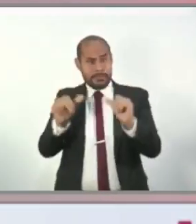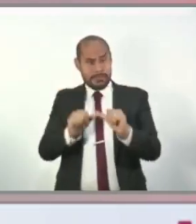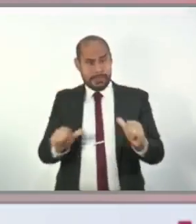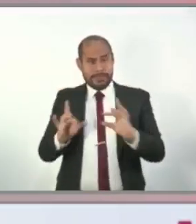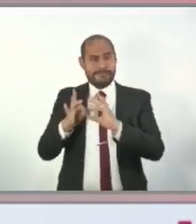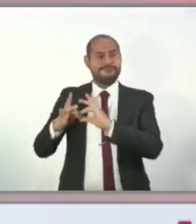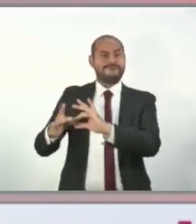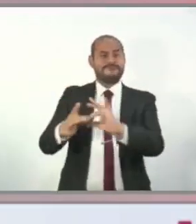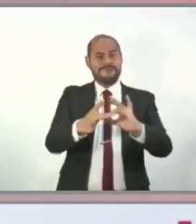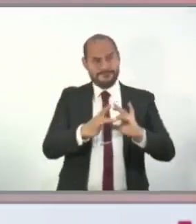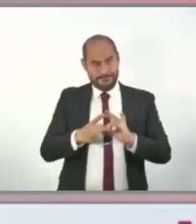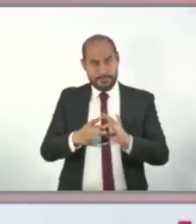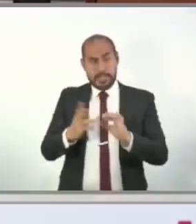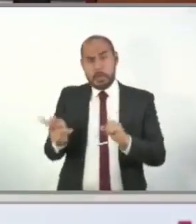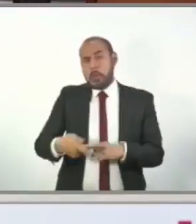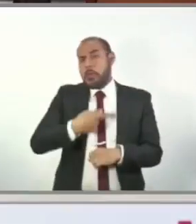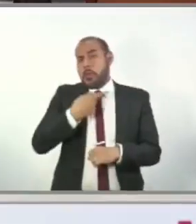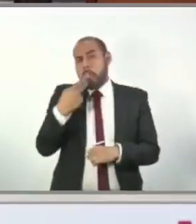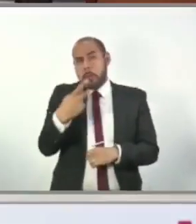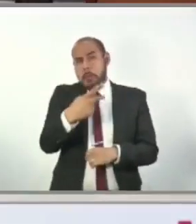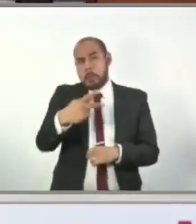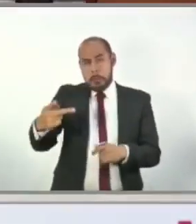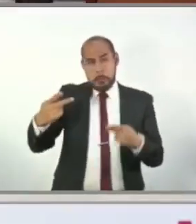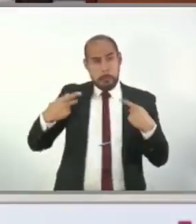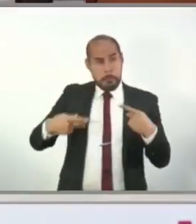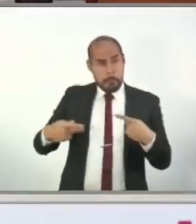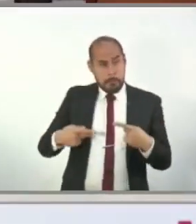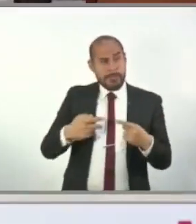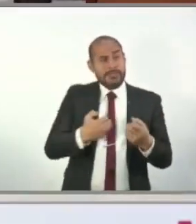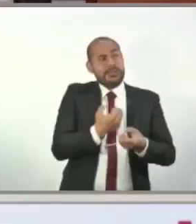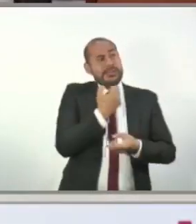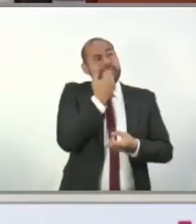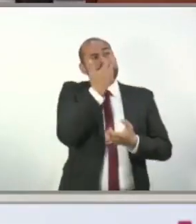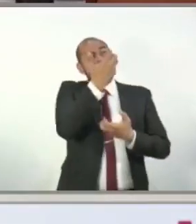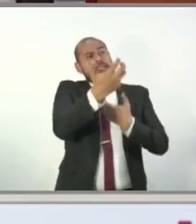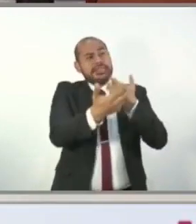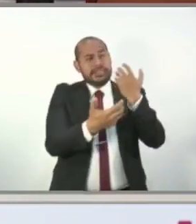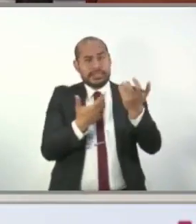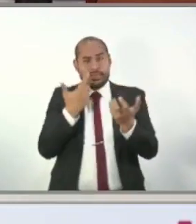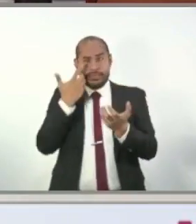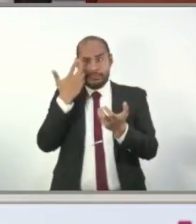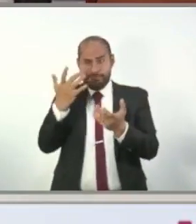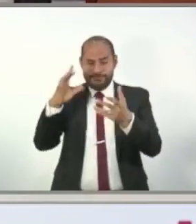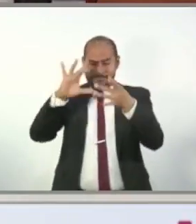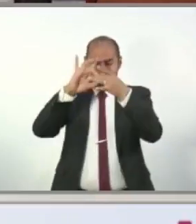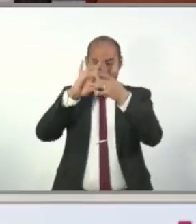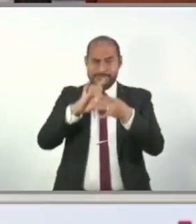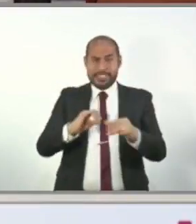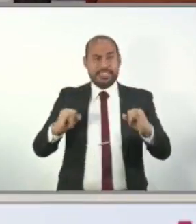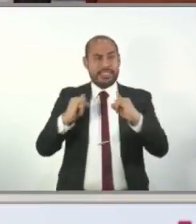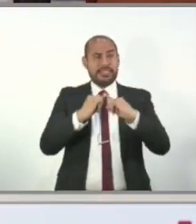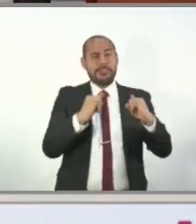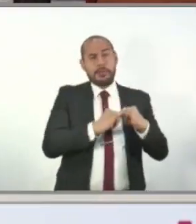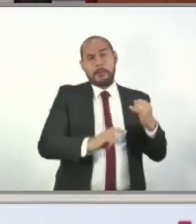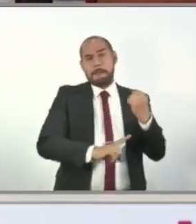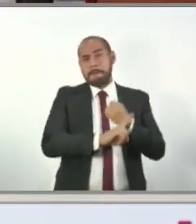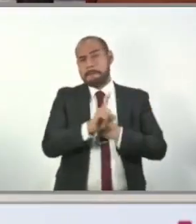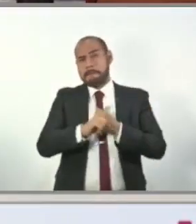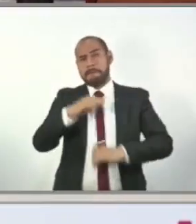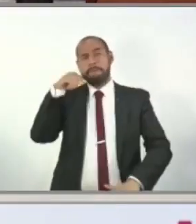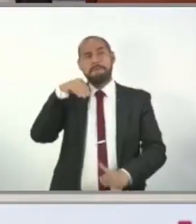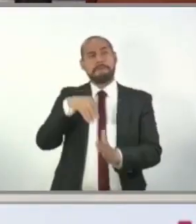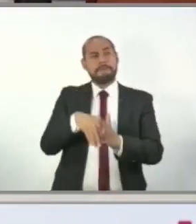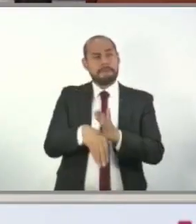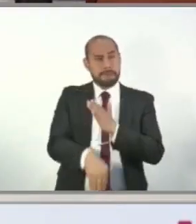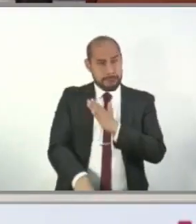dignidad. Voces que no encuentran respuesta en un entramado institucional que atraviesa una profunda crisis